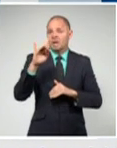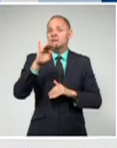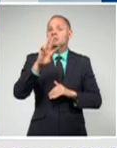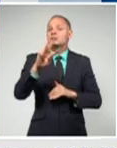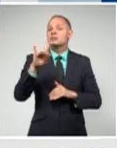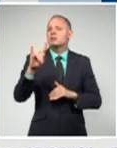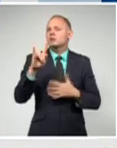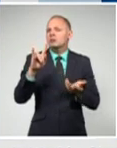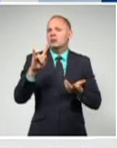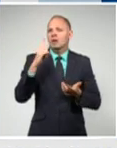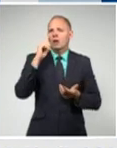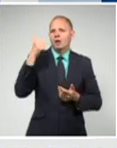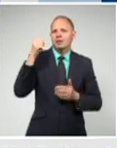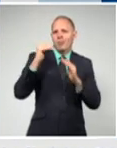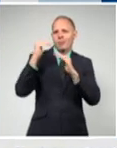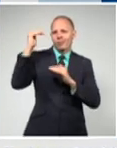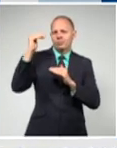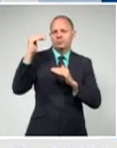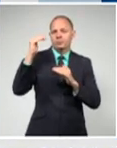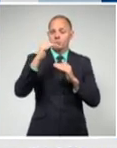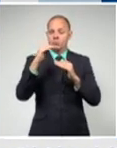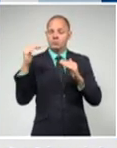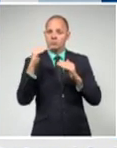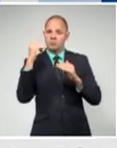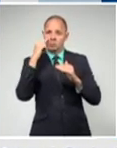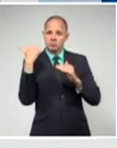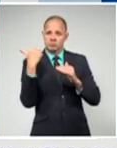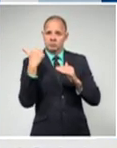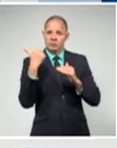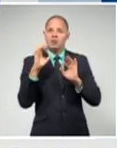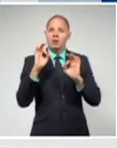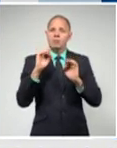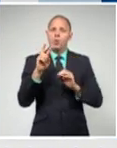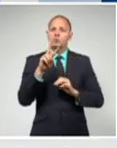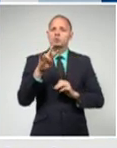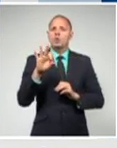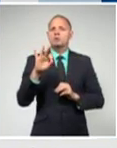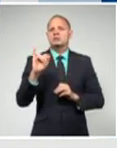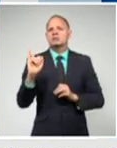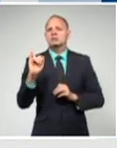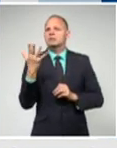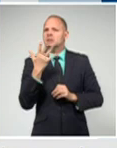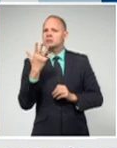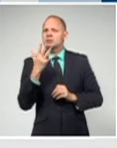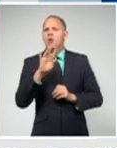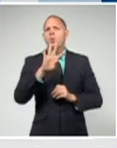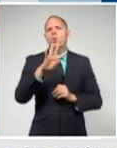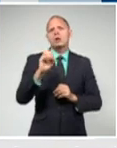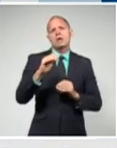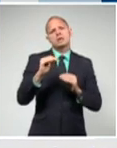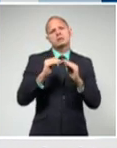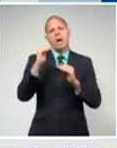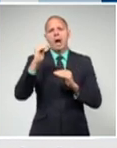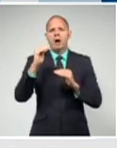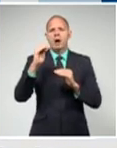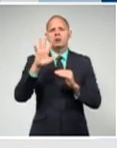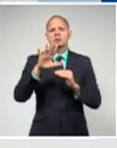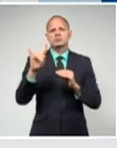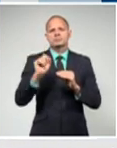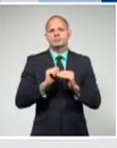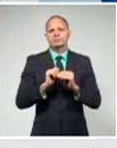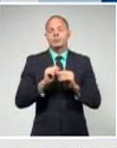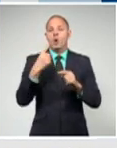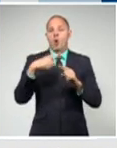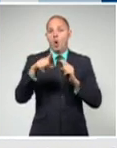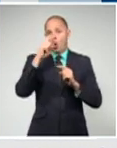59, 286. Y de 60 y más, que no tengo que decir lo riesgoso de este